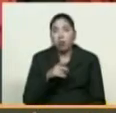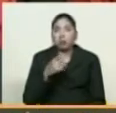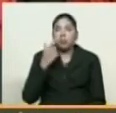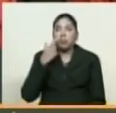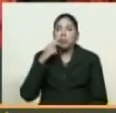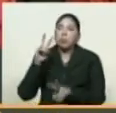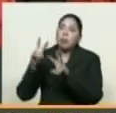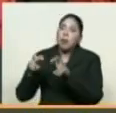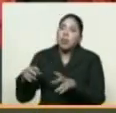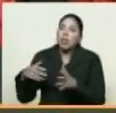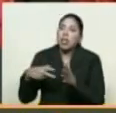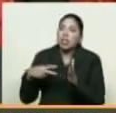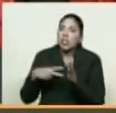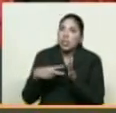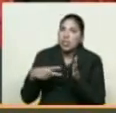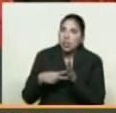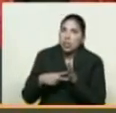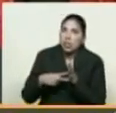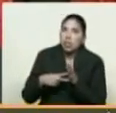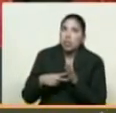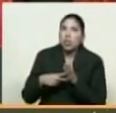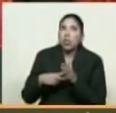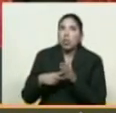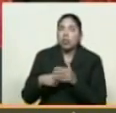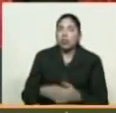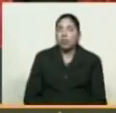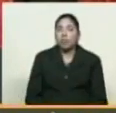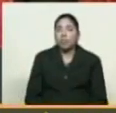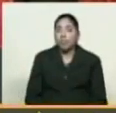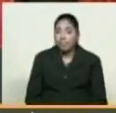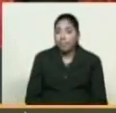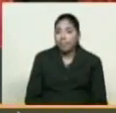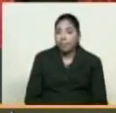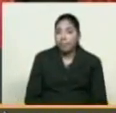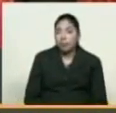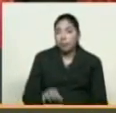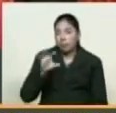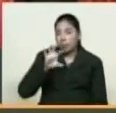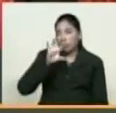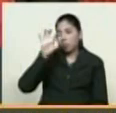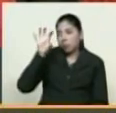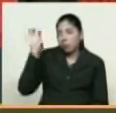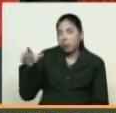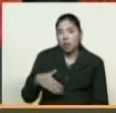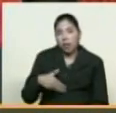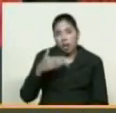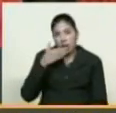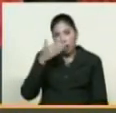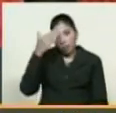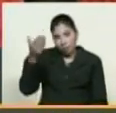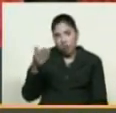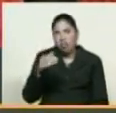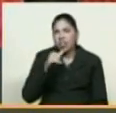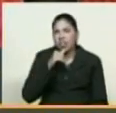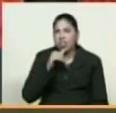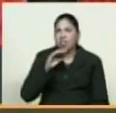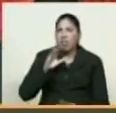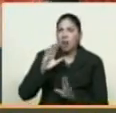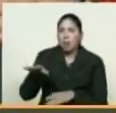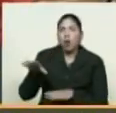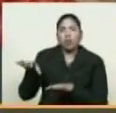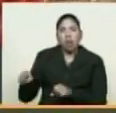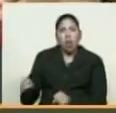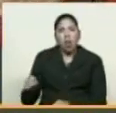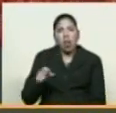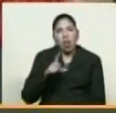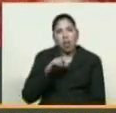Irak, vea lo que ocurrió en Libia. ¿Quiénes apoyaron la invasión a Libia?